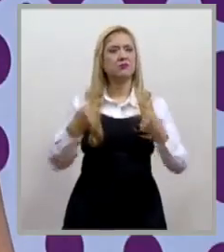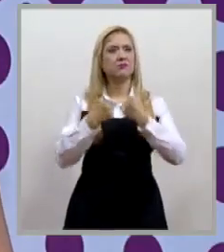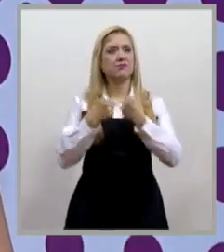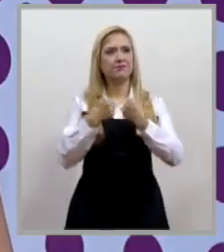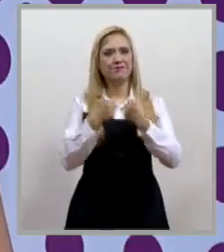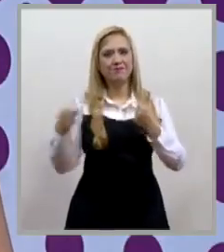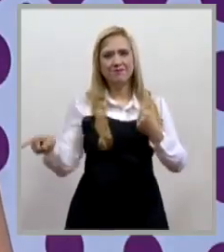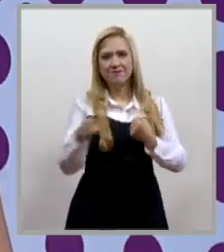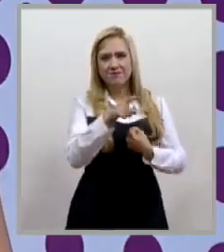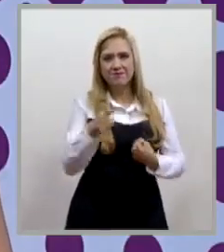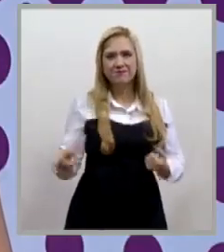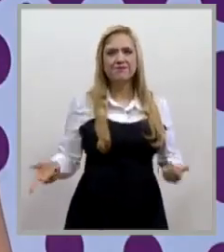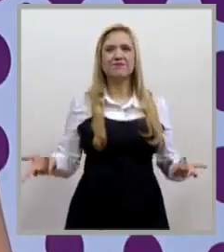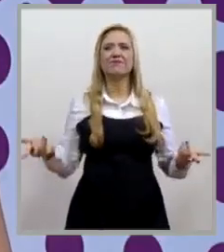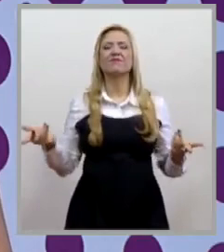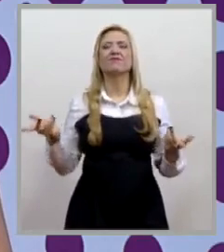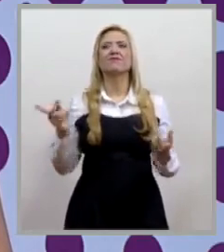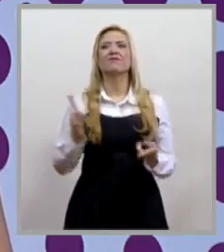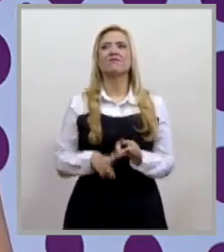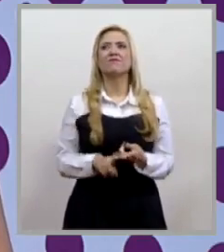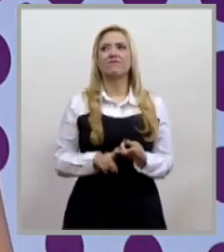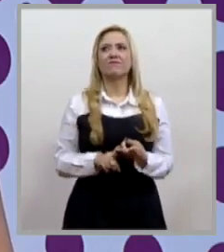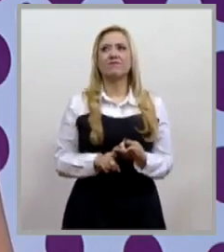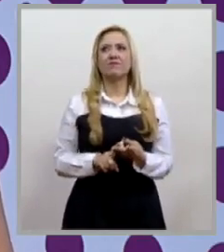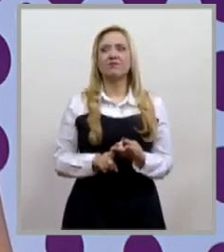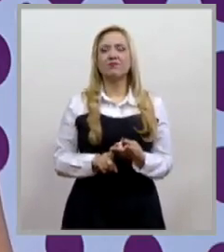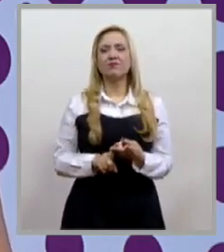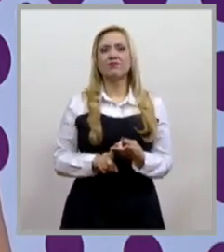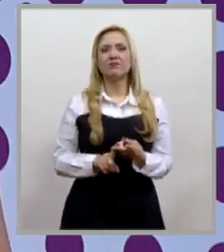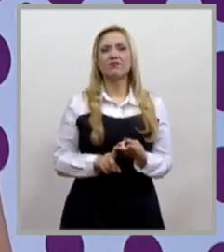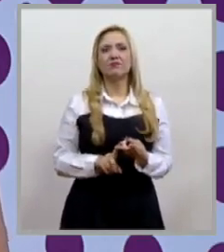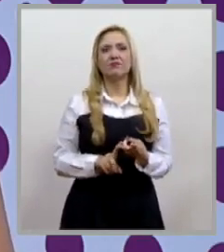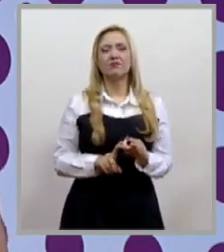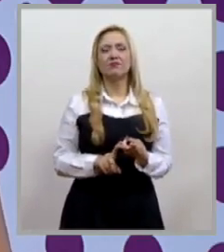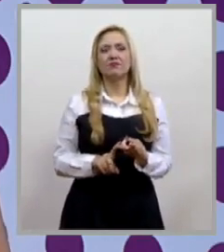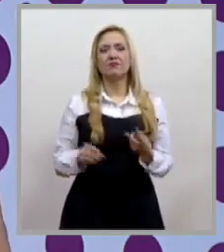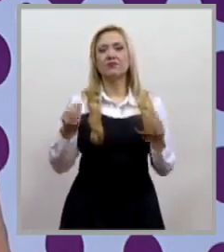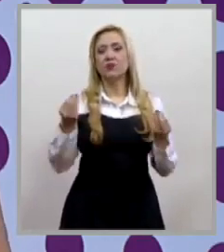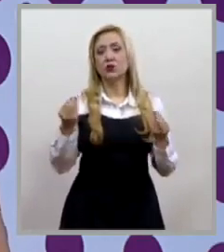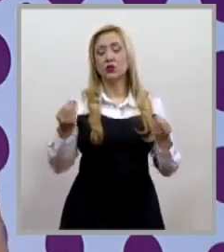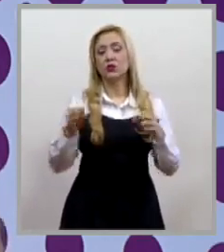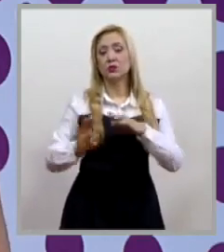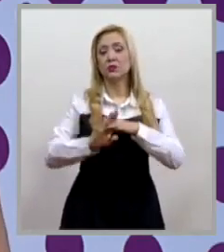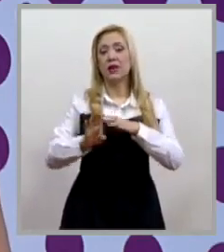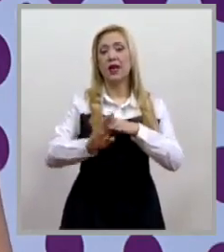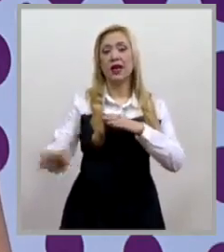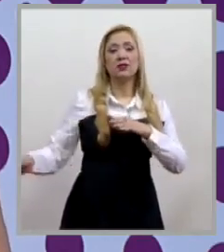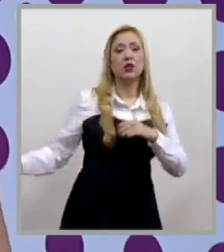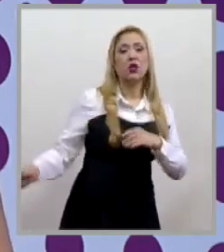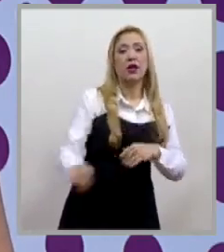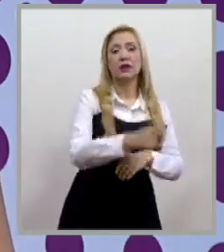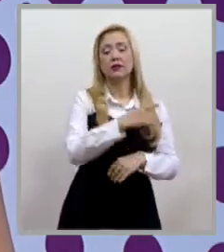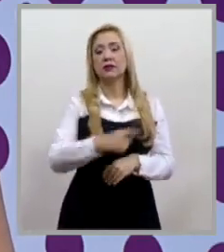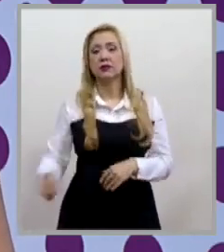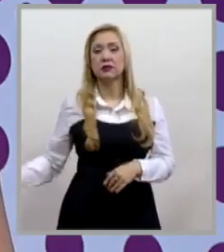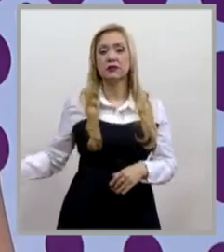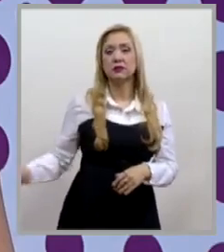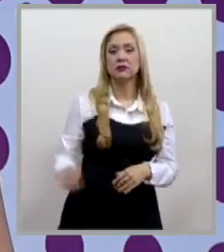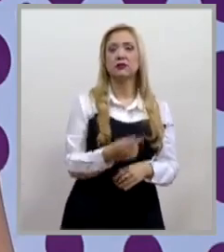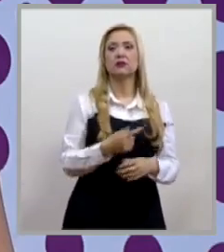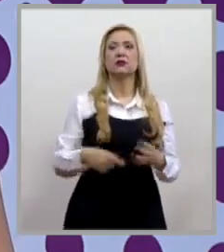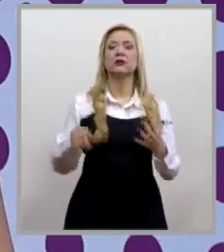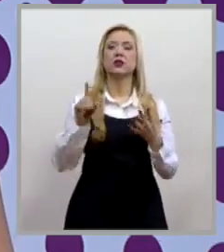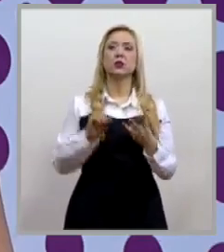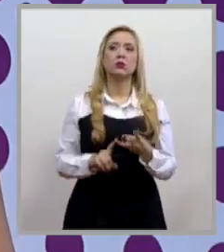fronteriza, ser una ciudad donde pues hay un flujo de migración también importante, ser